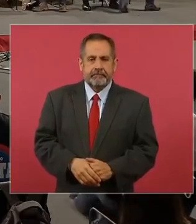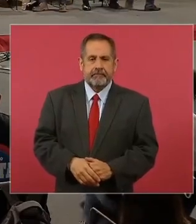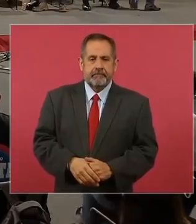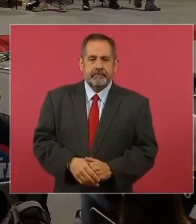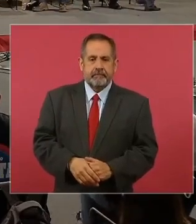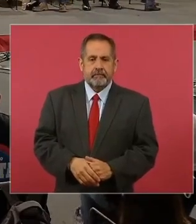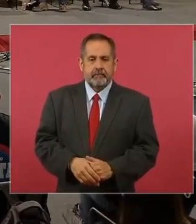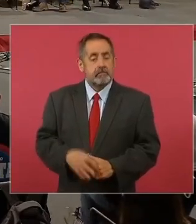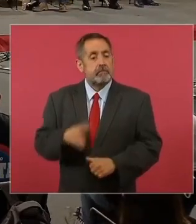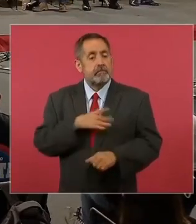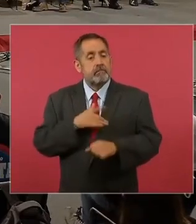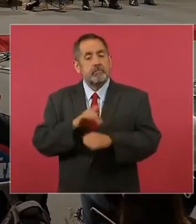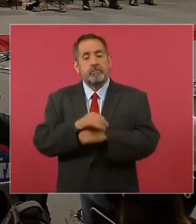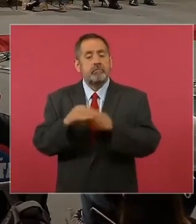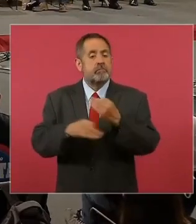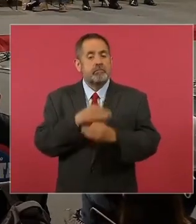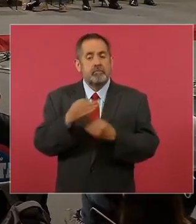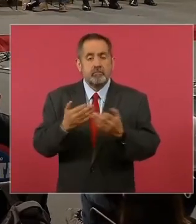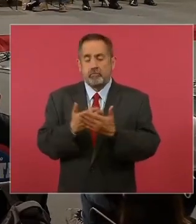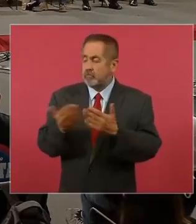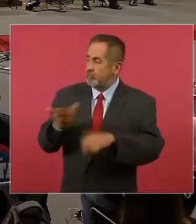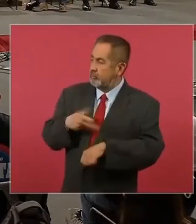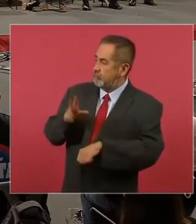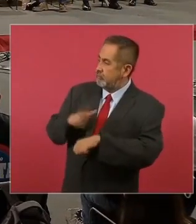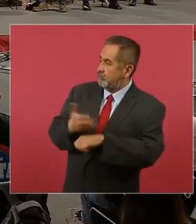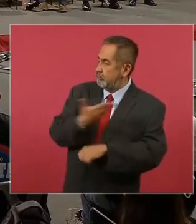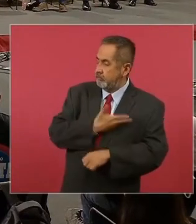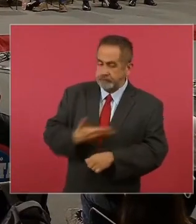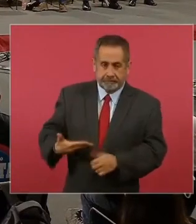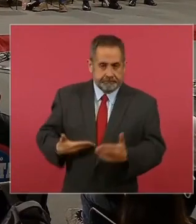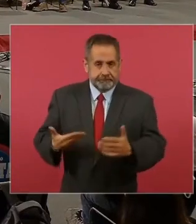Buenos días a todas y a todos. Con su permiso, presidente.